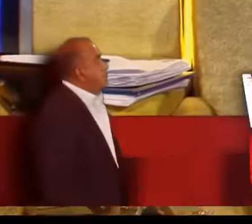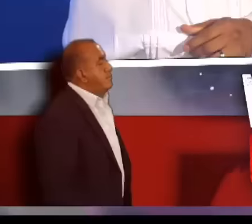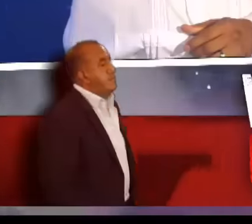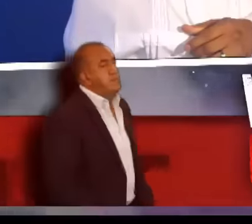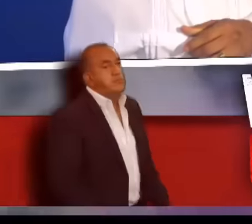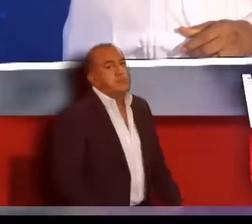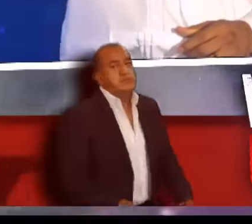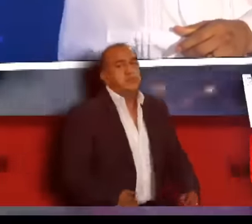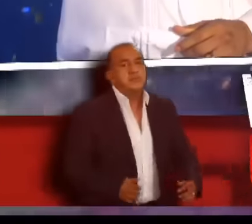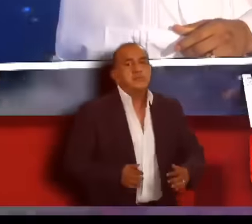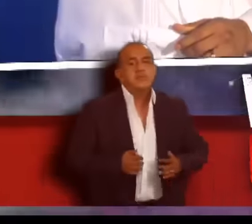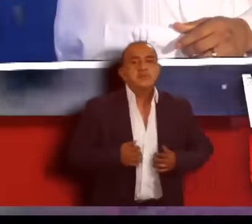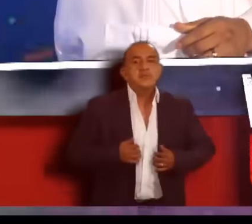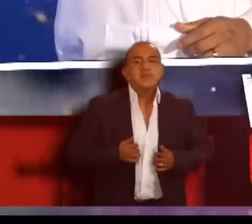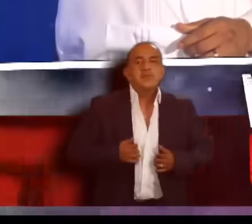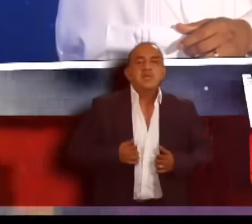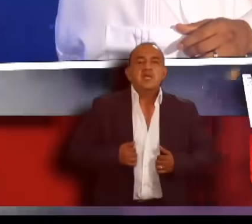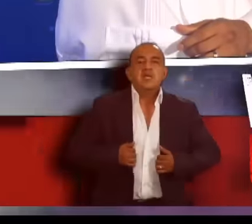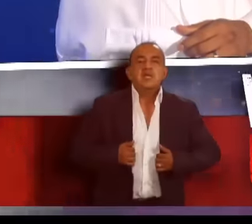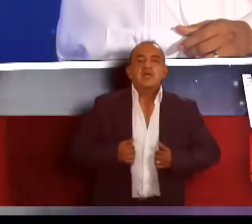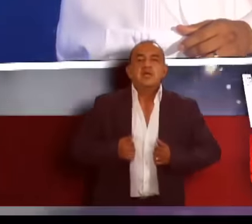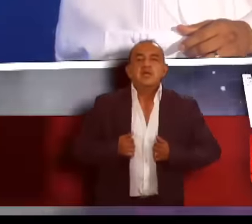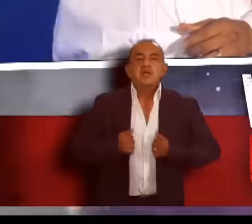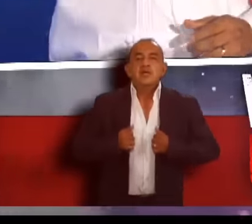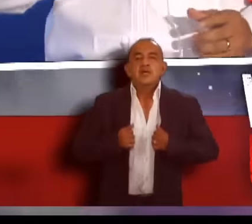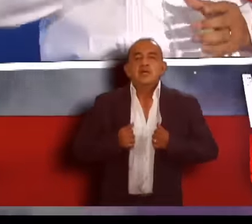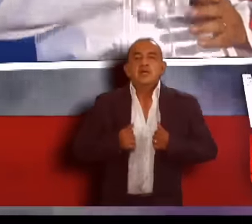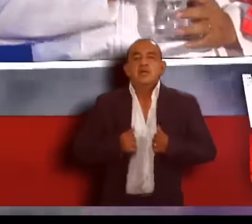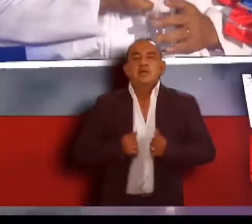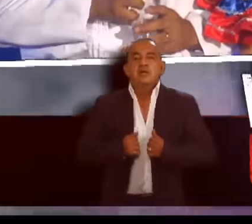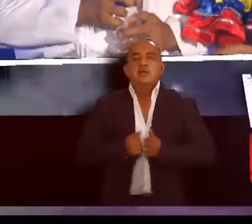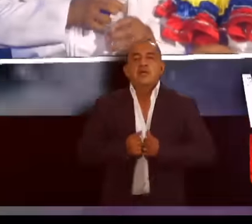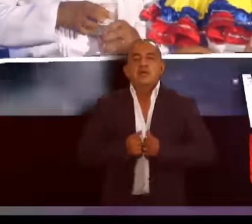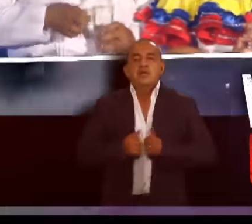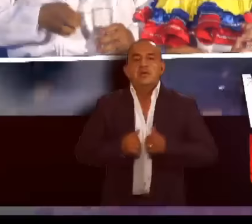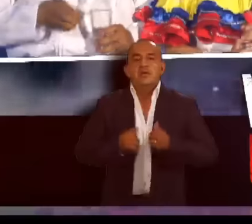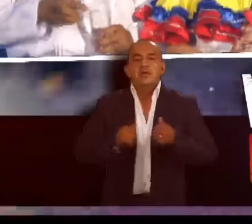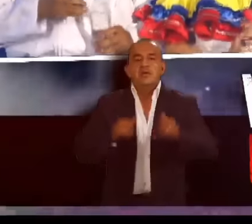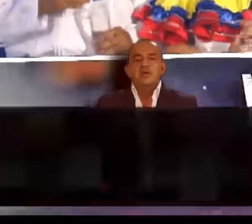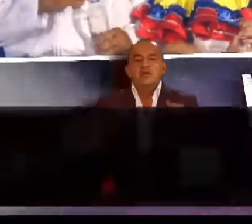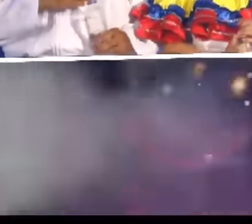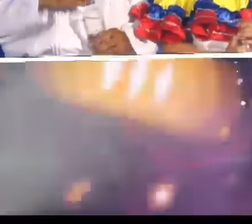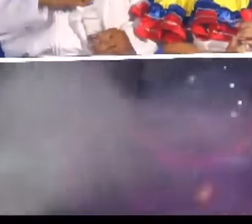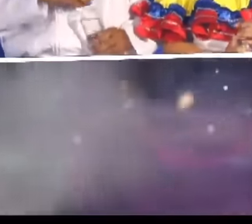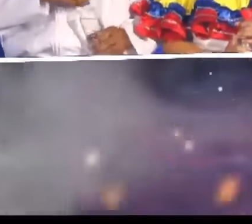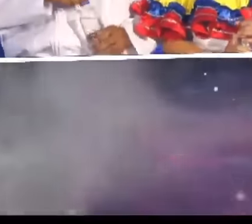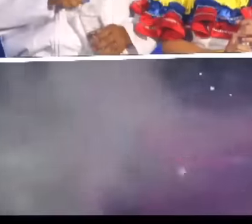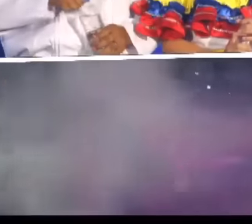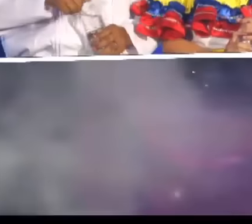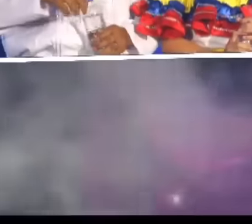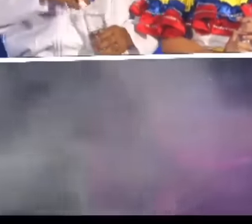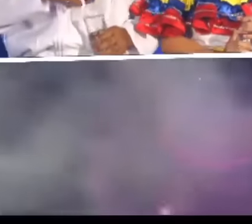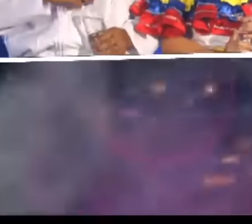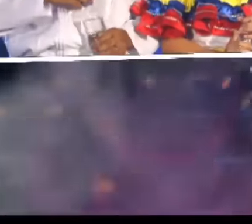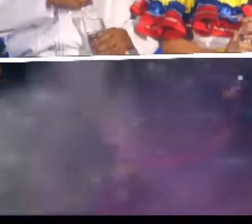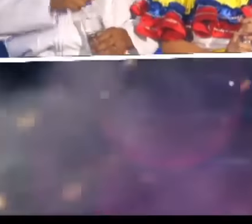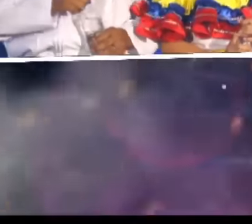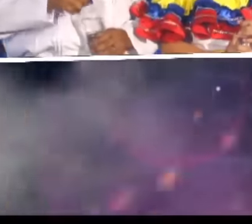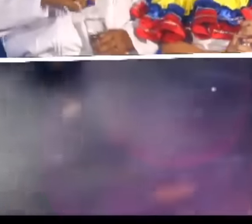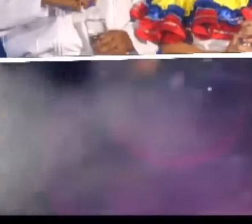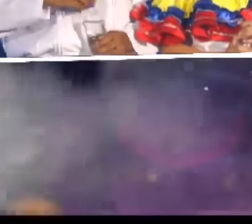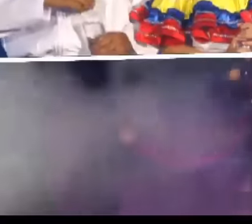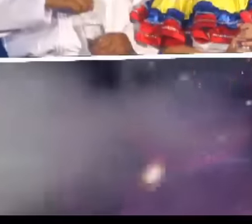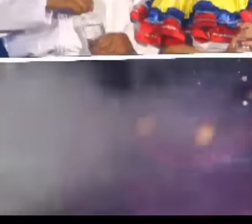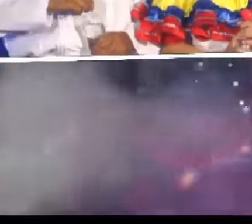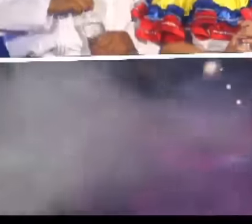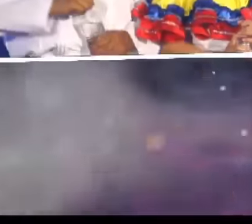súper chévere. ¿Qué me pasó? O sea, lo hiciste bien. No me gusta el